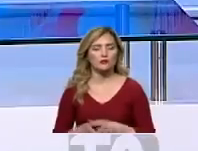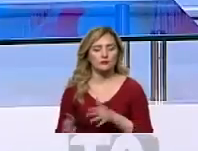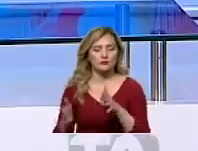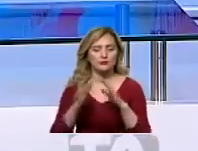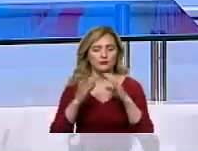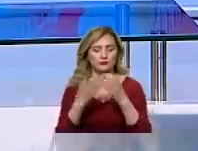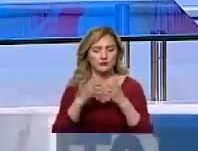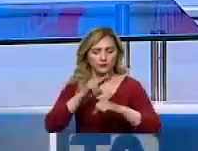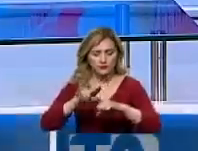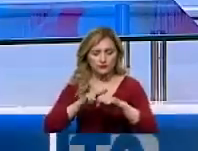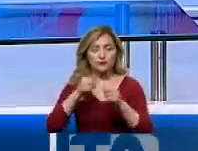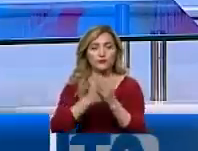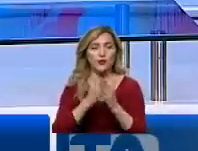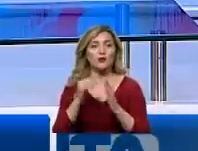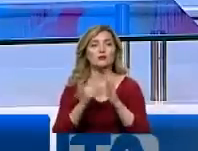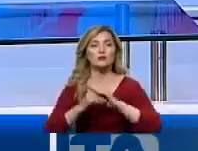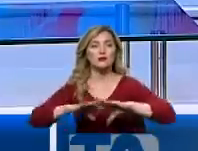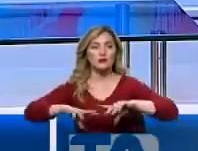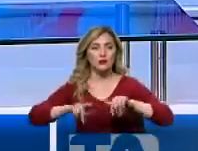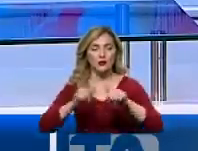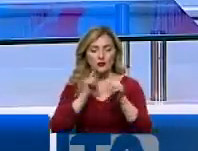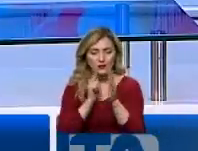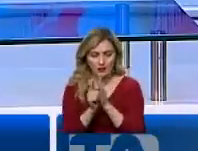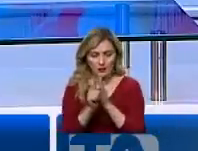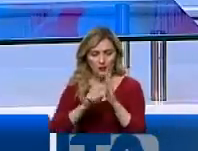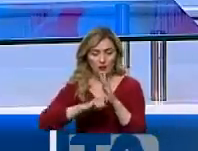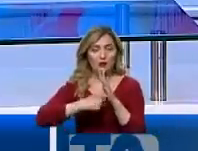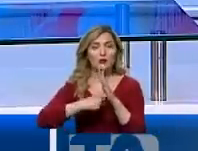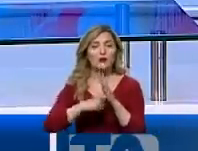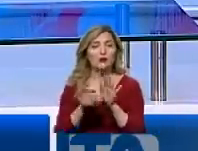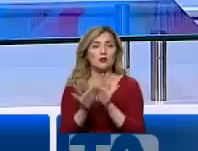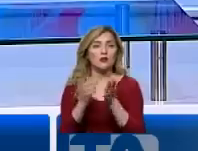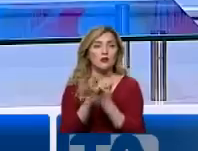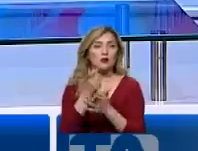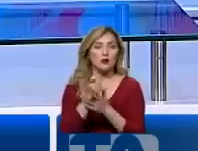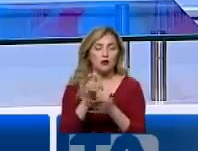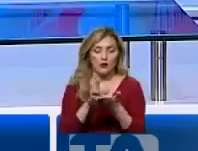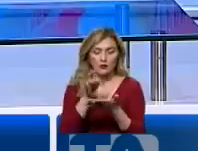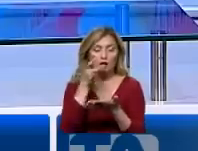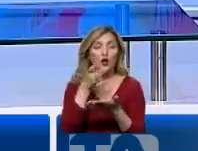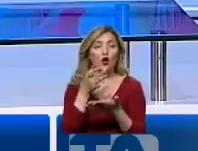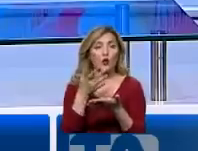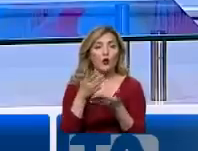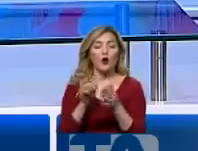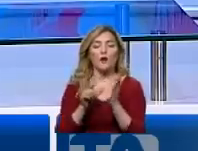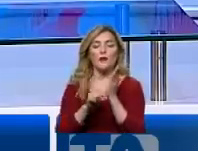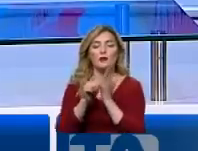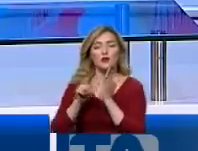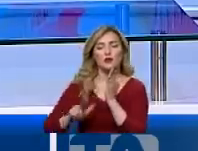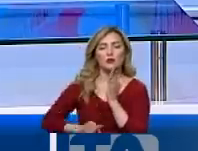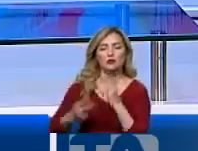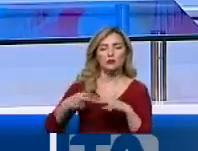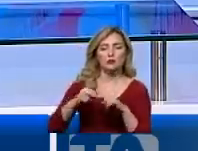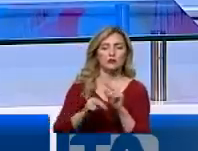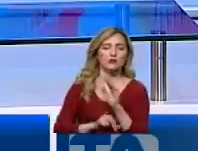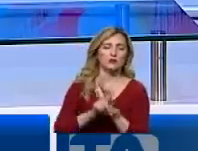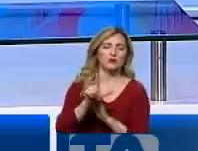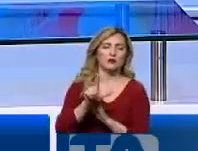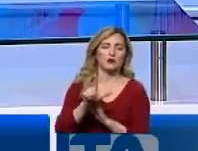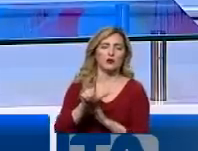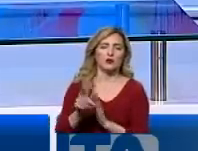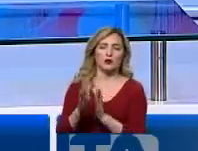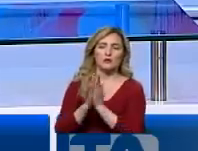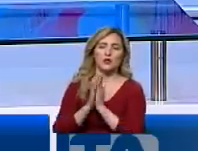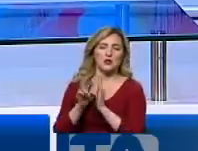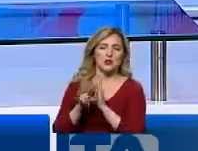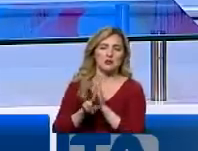La Comisión Nacional Anticorrupción denunció ante la Contraloría General compras de insumos médicos para la red pública con sobreprecios y sin requisitos